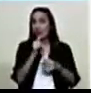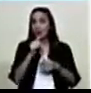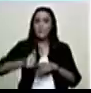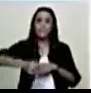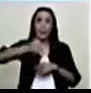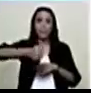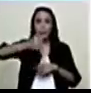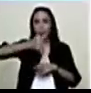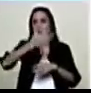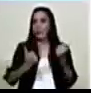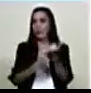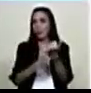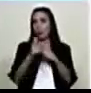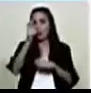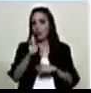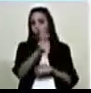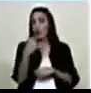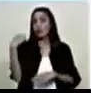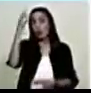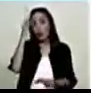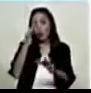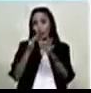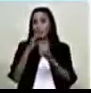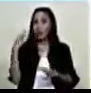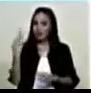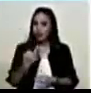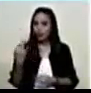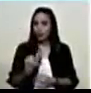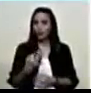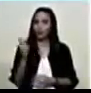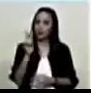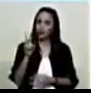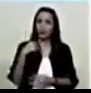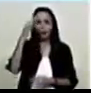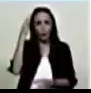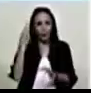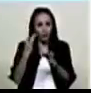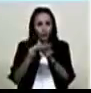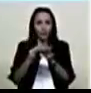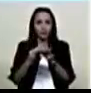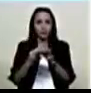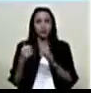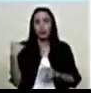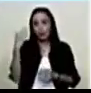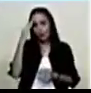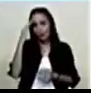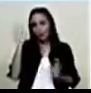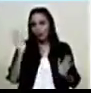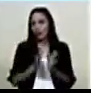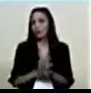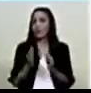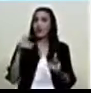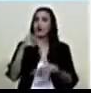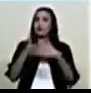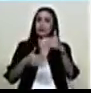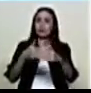votos, el que tenga más pueblo. Yo tengo fe en el pueblo venezolano, tengo fe absoluta en el pueblo venezolano y sé que va a salir a votar el 22